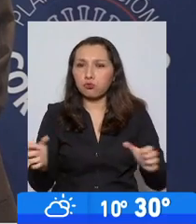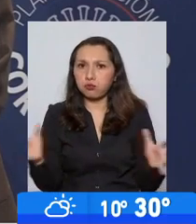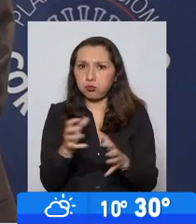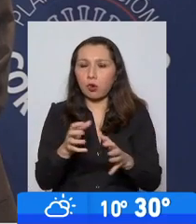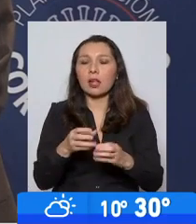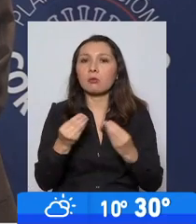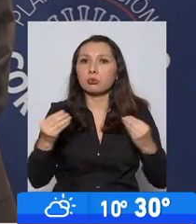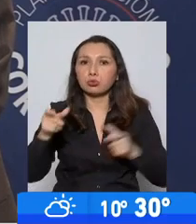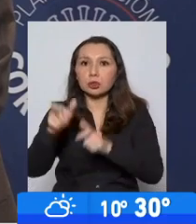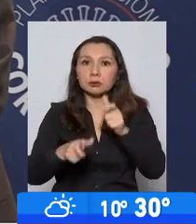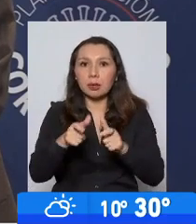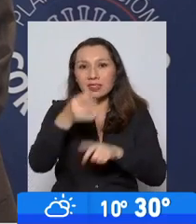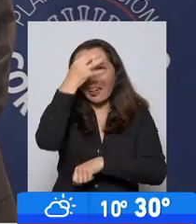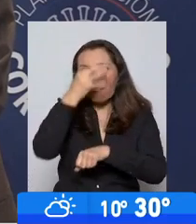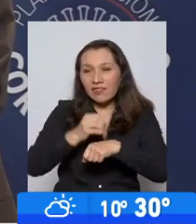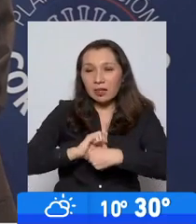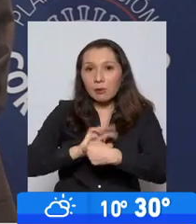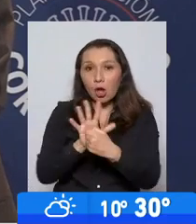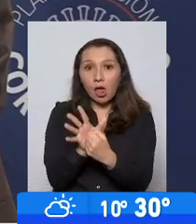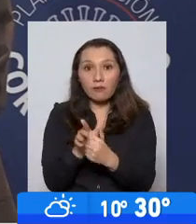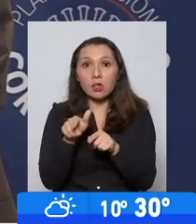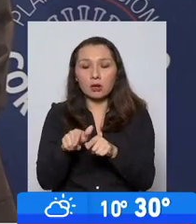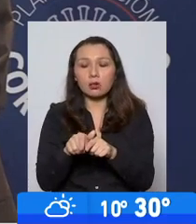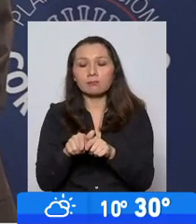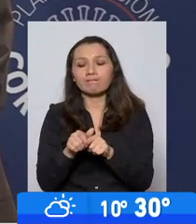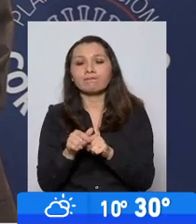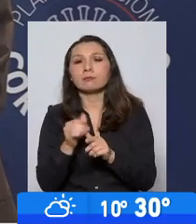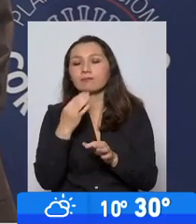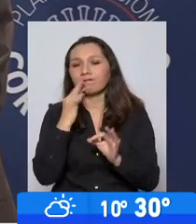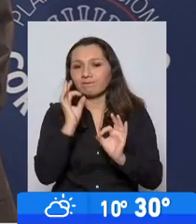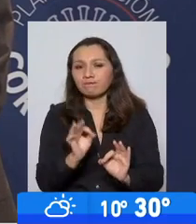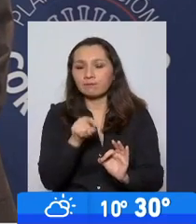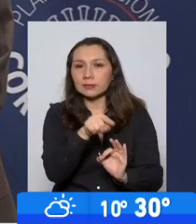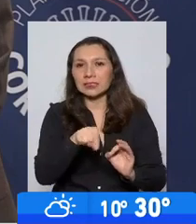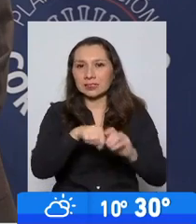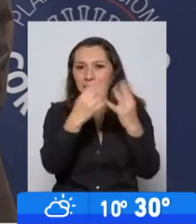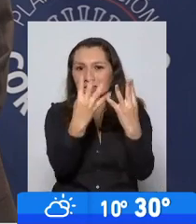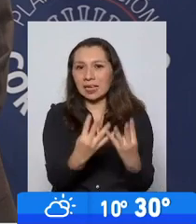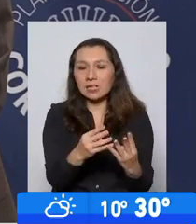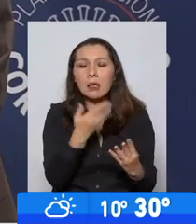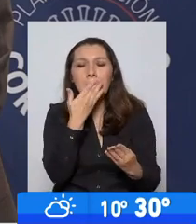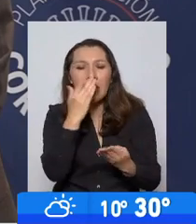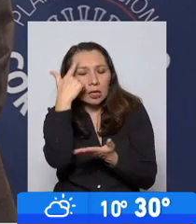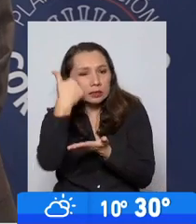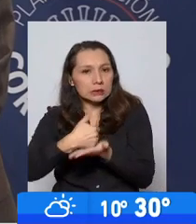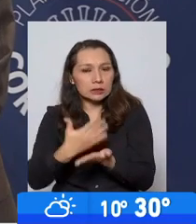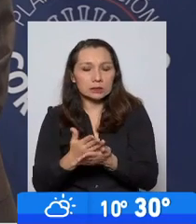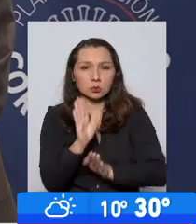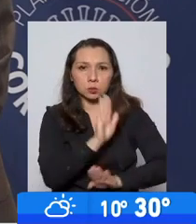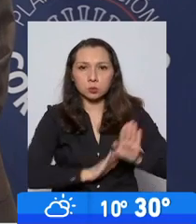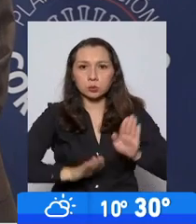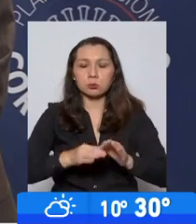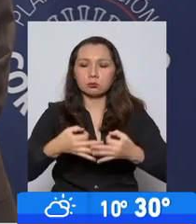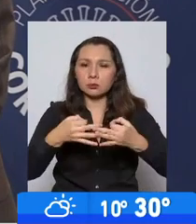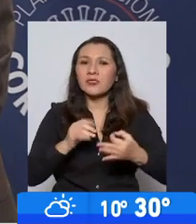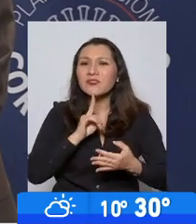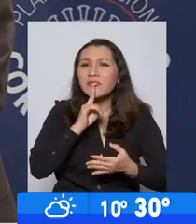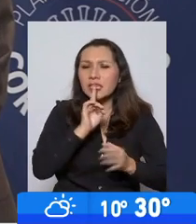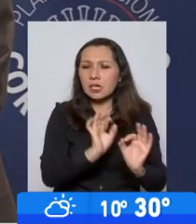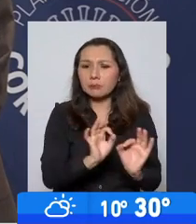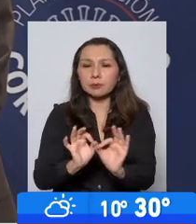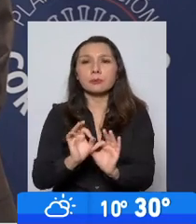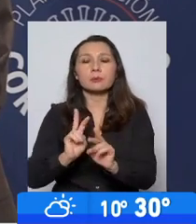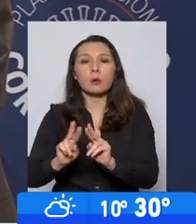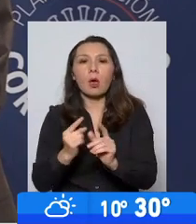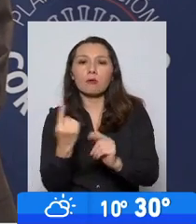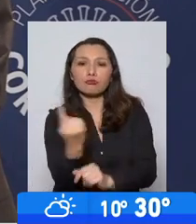violento por la enfermedad de coronavirus, precisamente para tener una estrategia mucho más fina, adecuada,